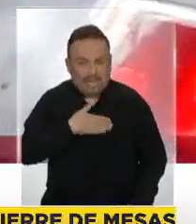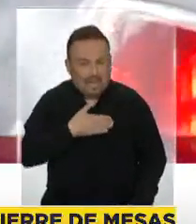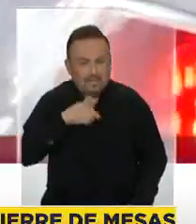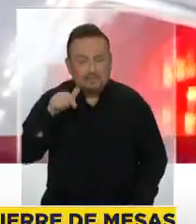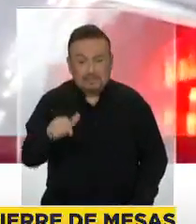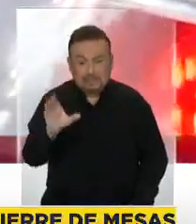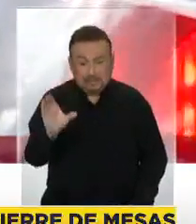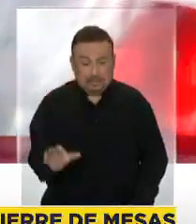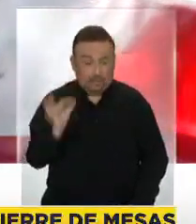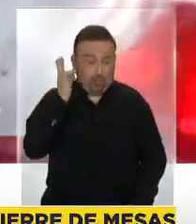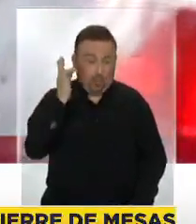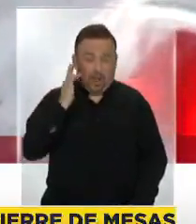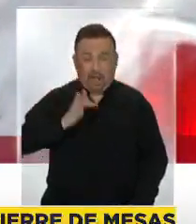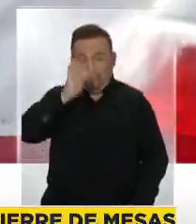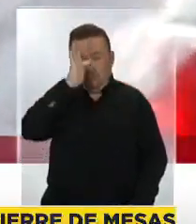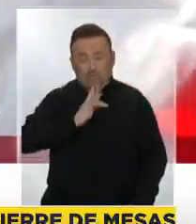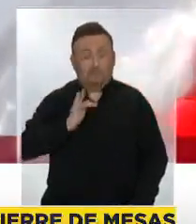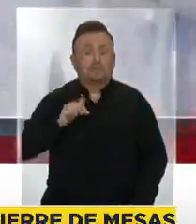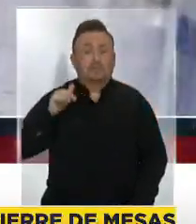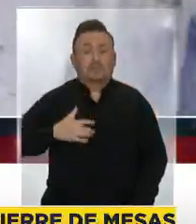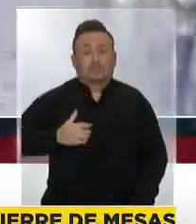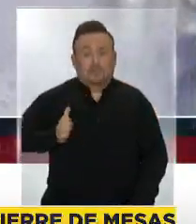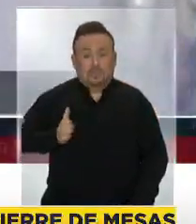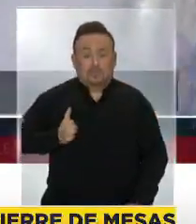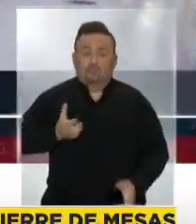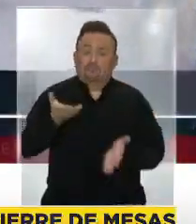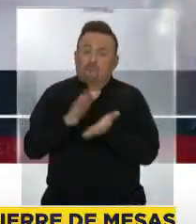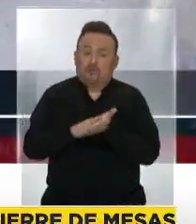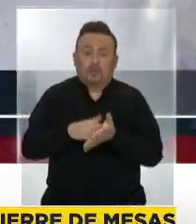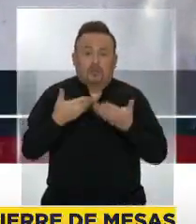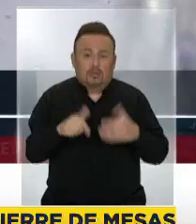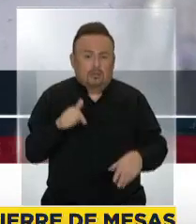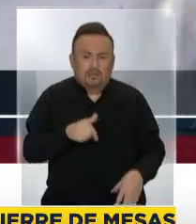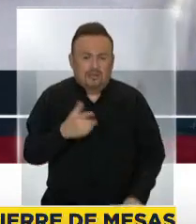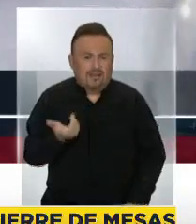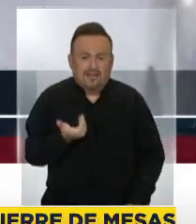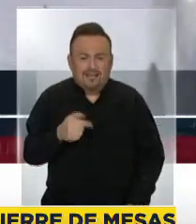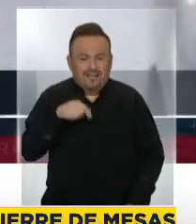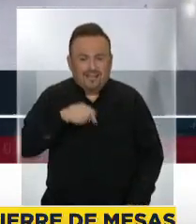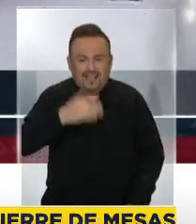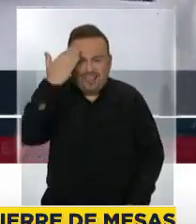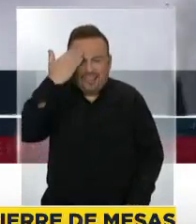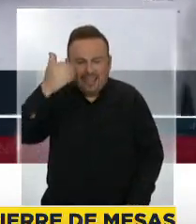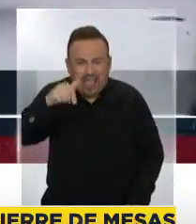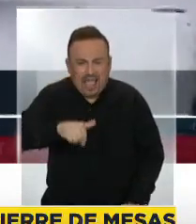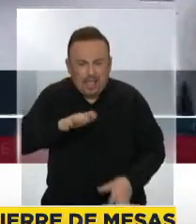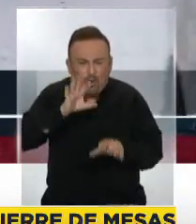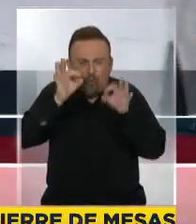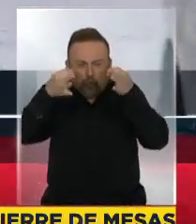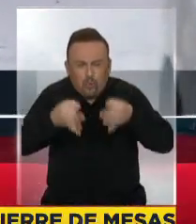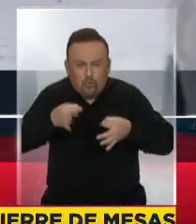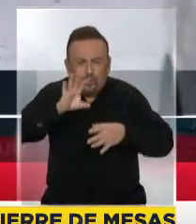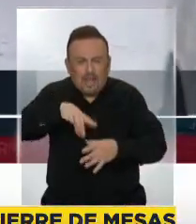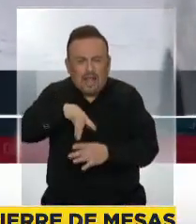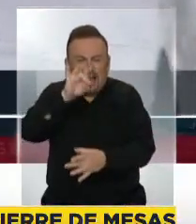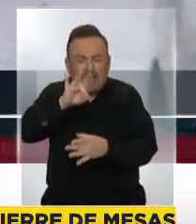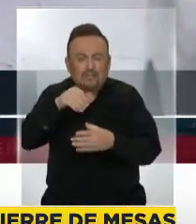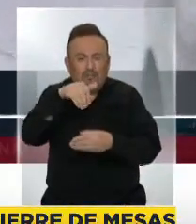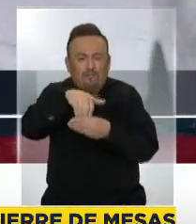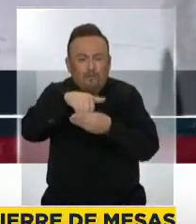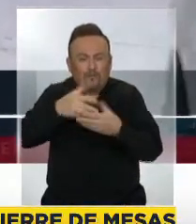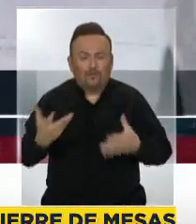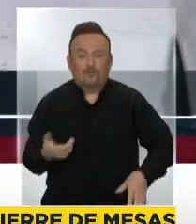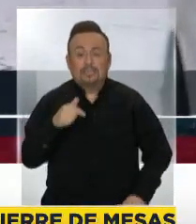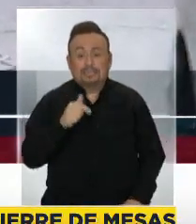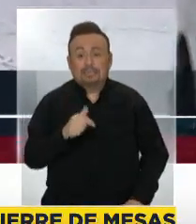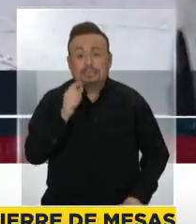Investigaciones. Pablo, un hecho, sí, muy lamentable, que no ocurre cualquier día, ¿no? Es el día de elecciones. Hay mayor preocupación, hay mayor vigilancia también. Hoy día en